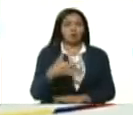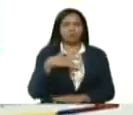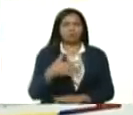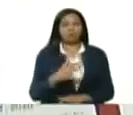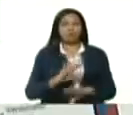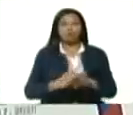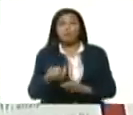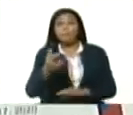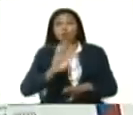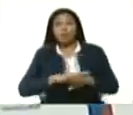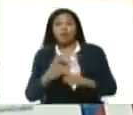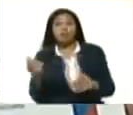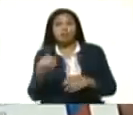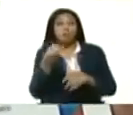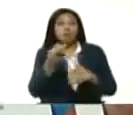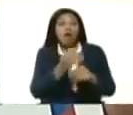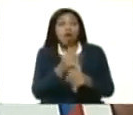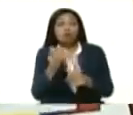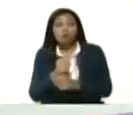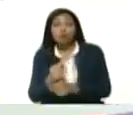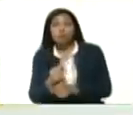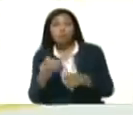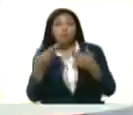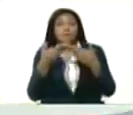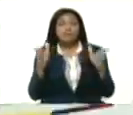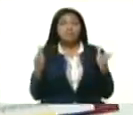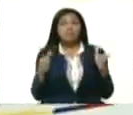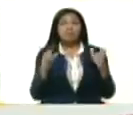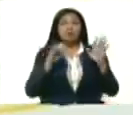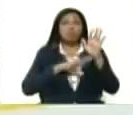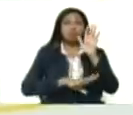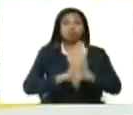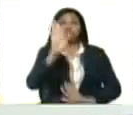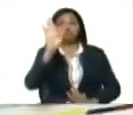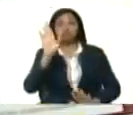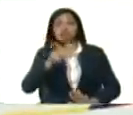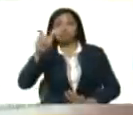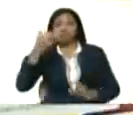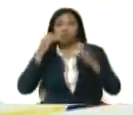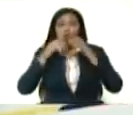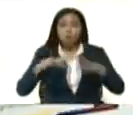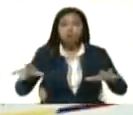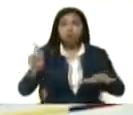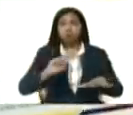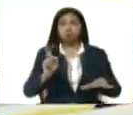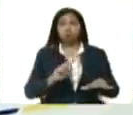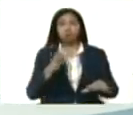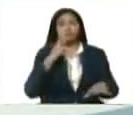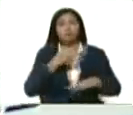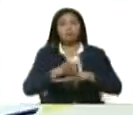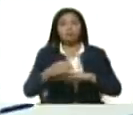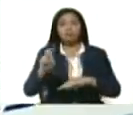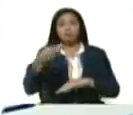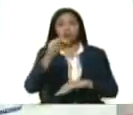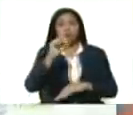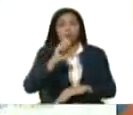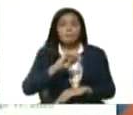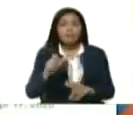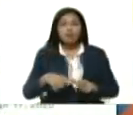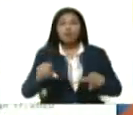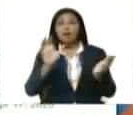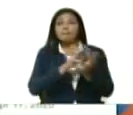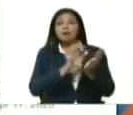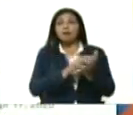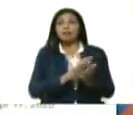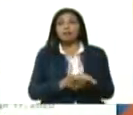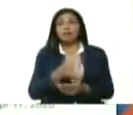estamos buscándolos. No permitimos que haya esta diseminación como hubiera ocurrido, por ejemplo, en el municipio Gómez del estado de Nueva Esparta. Pero aquí